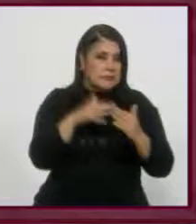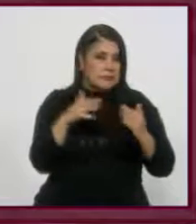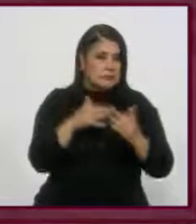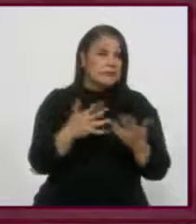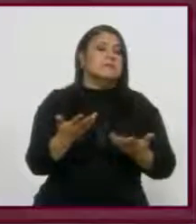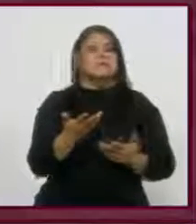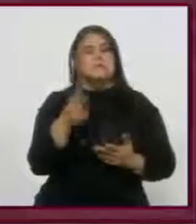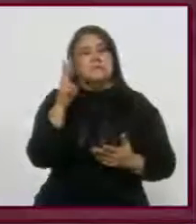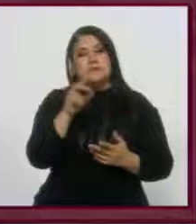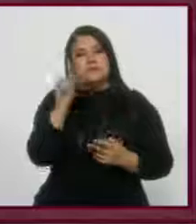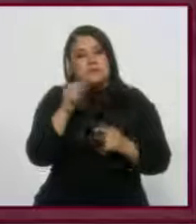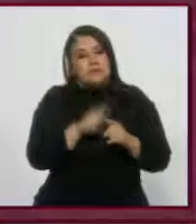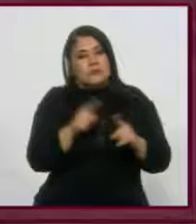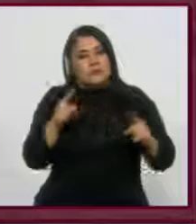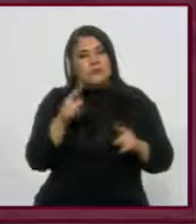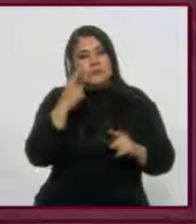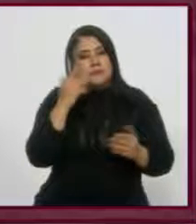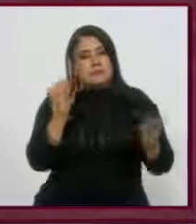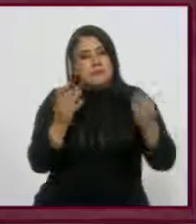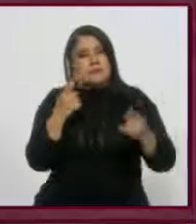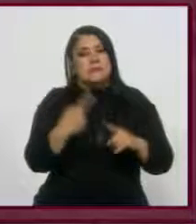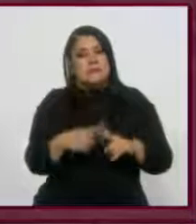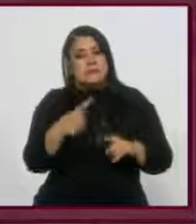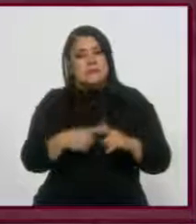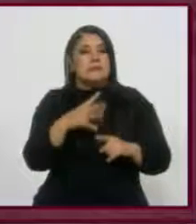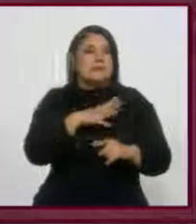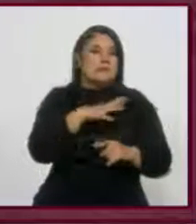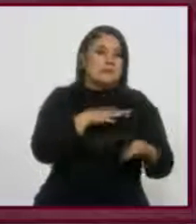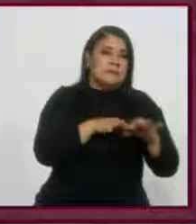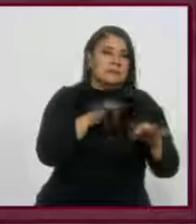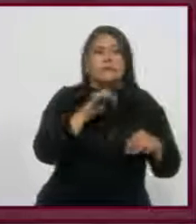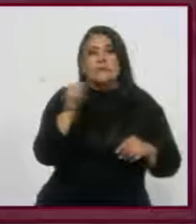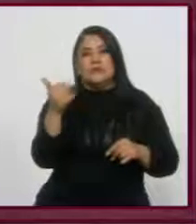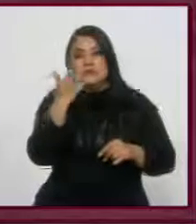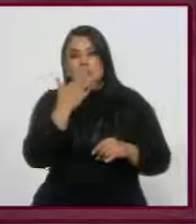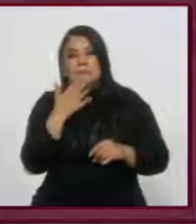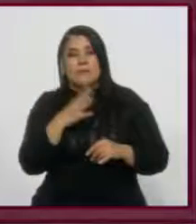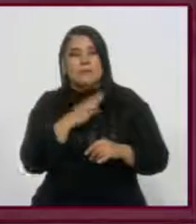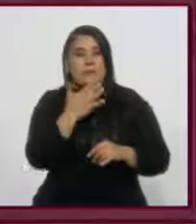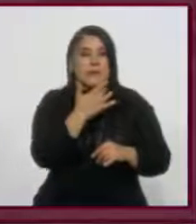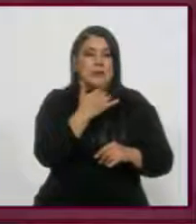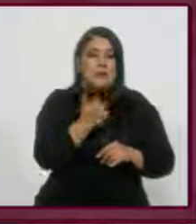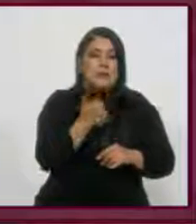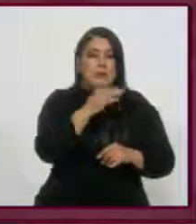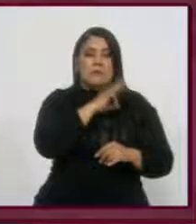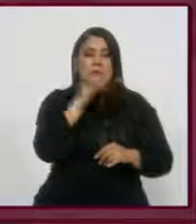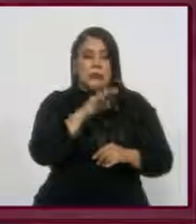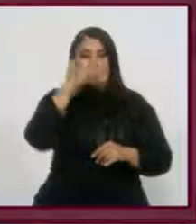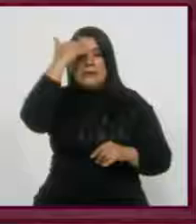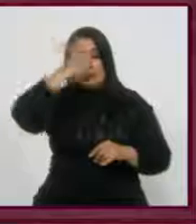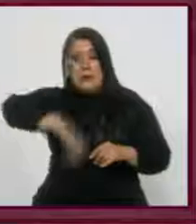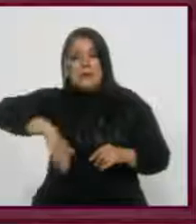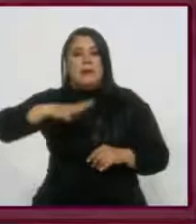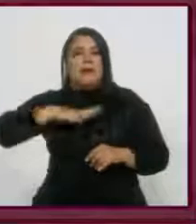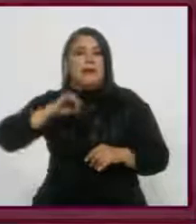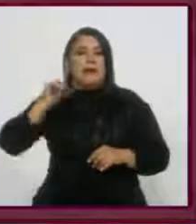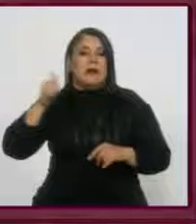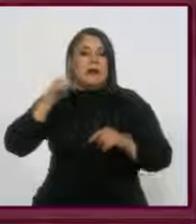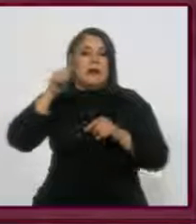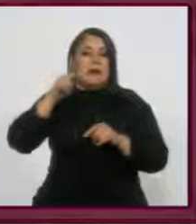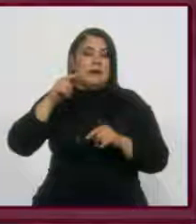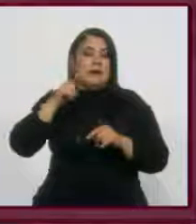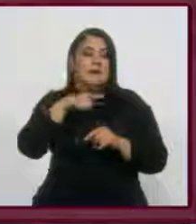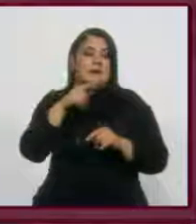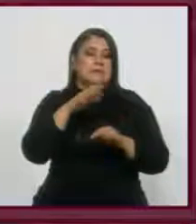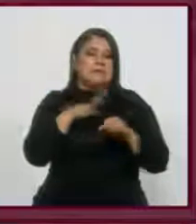Nuevamente no hay mucha diferencia entre quienes tienen trabajadores a quienes no tienen. 56% se enteró entre quienes tienen